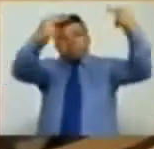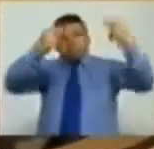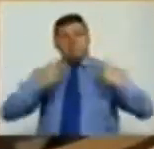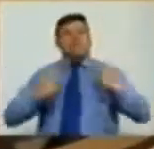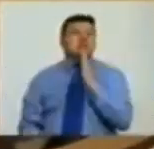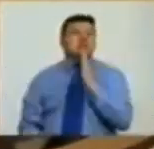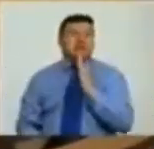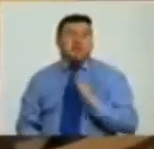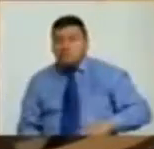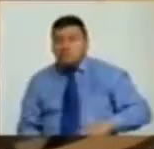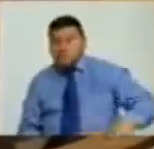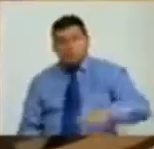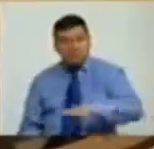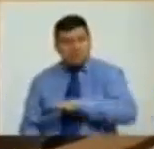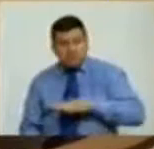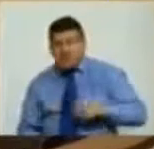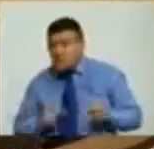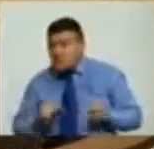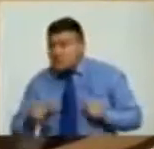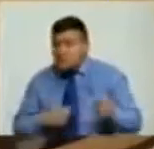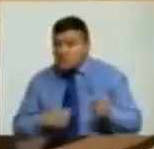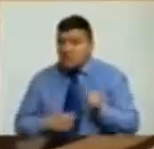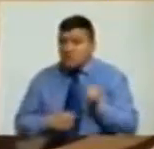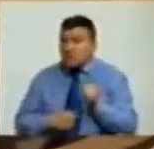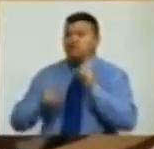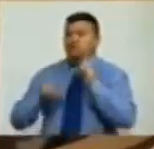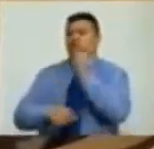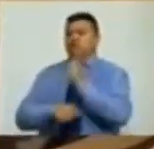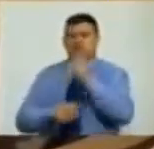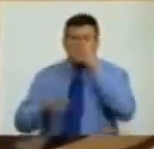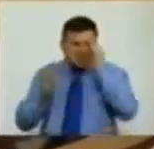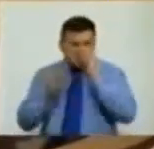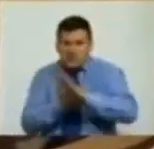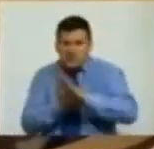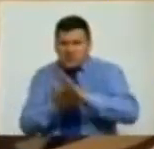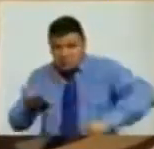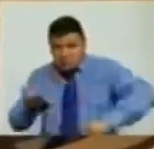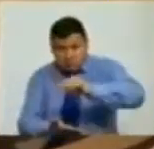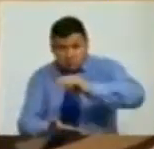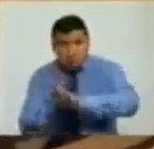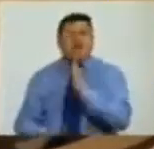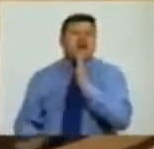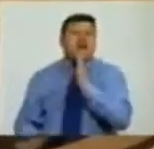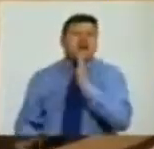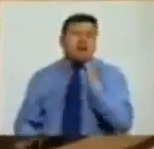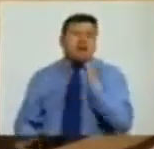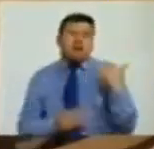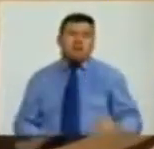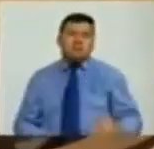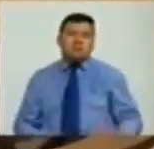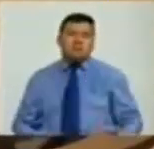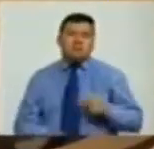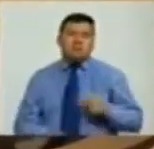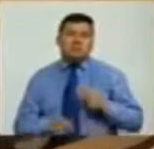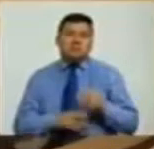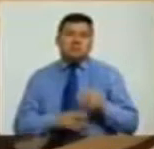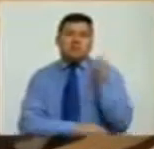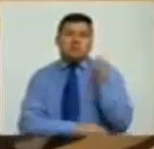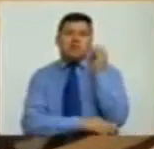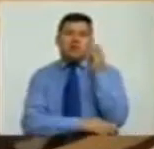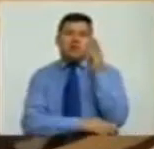en el escenario de la discusión de los acuerdos y de la firma del acuerdo final se llama el Foro de